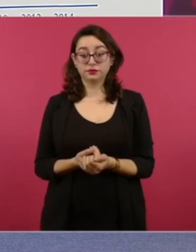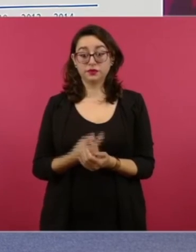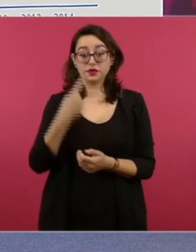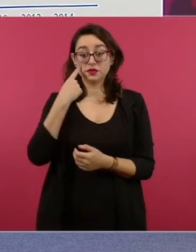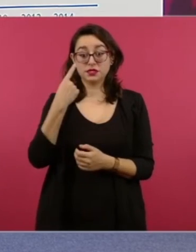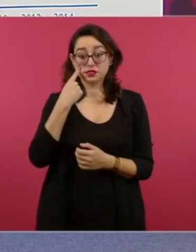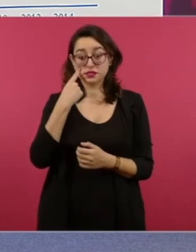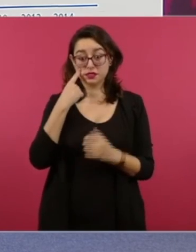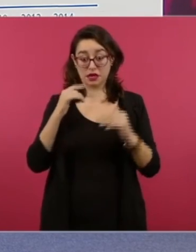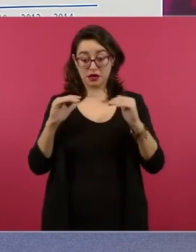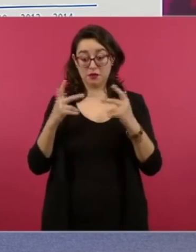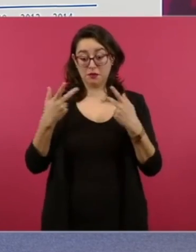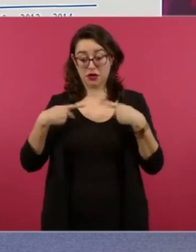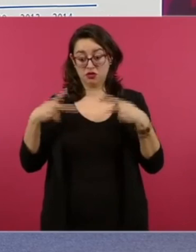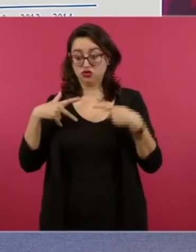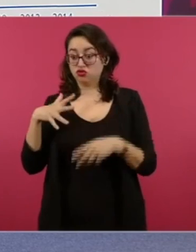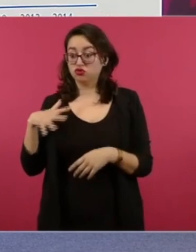Desigualdad.